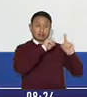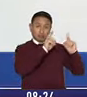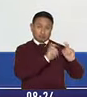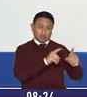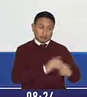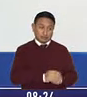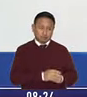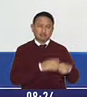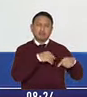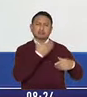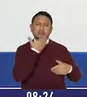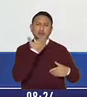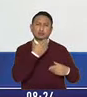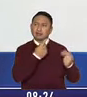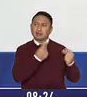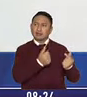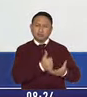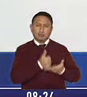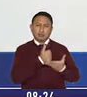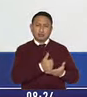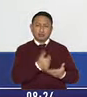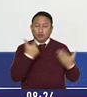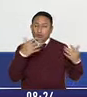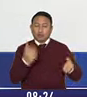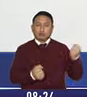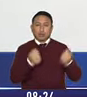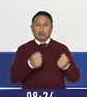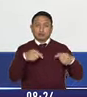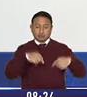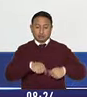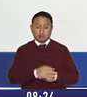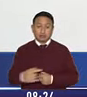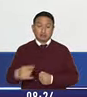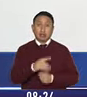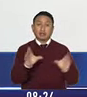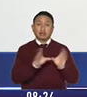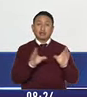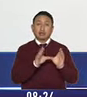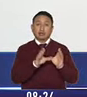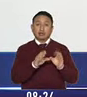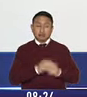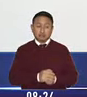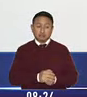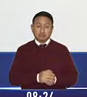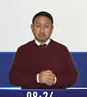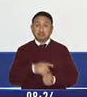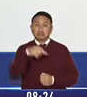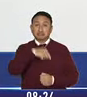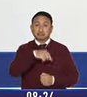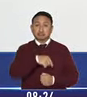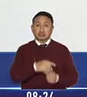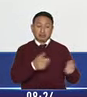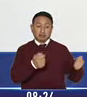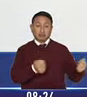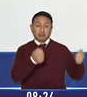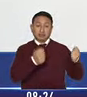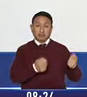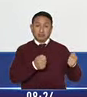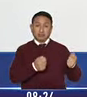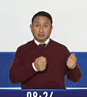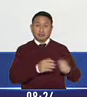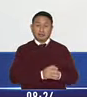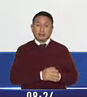de Tránsito es para darle viabilidad que si un vehículo ya registre esto en el certificado único vehicular, simplemente no se lo tome en consideración hasta